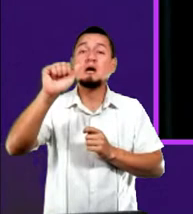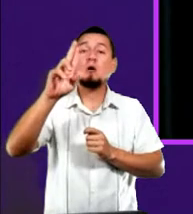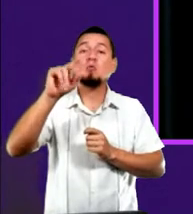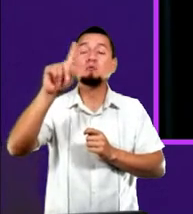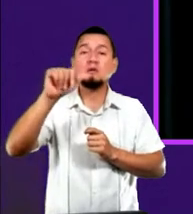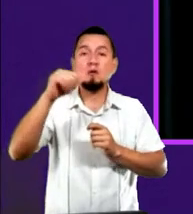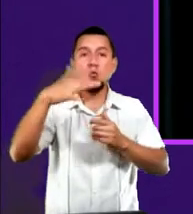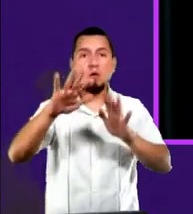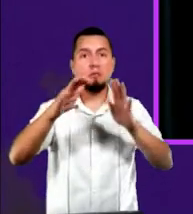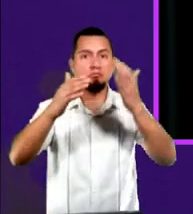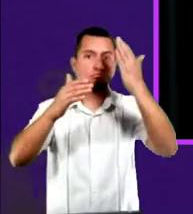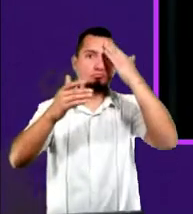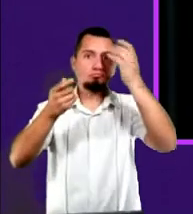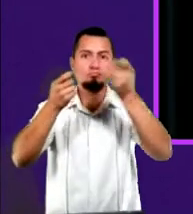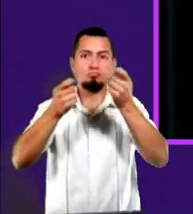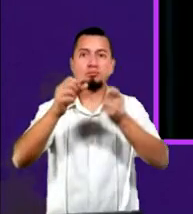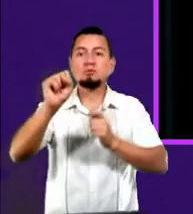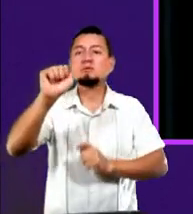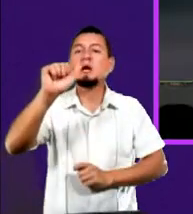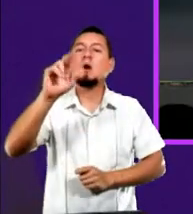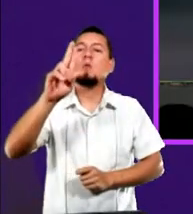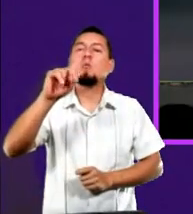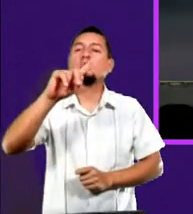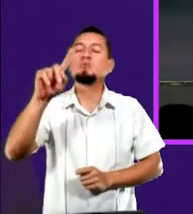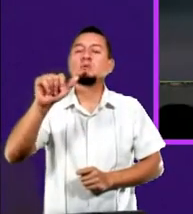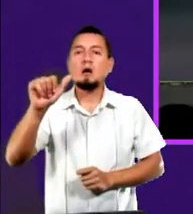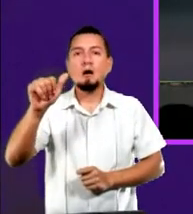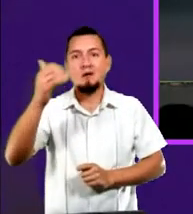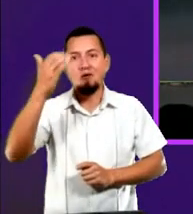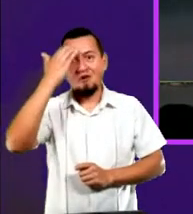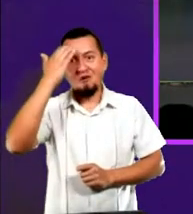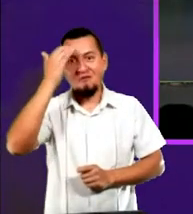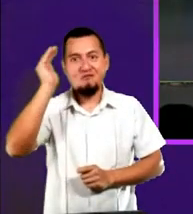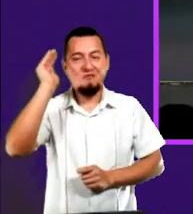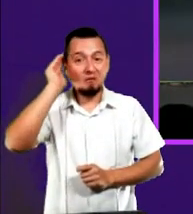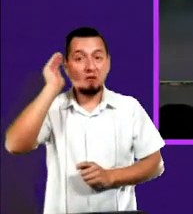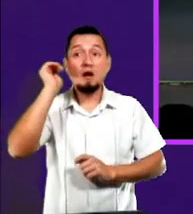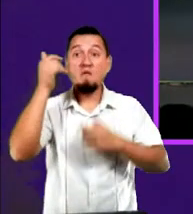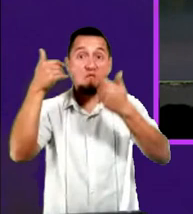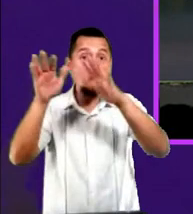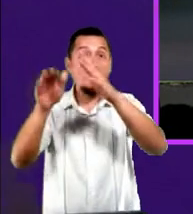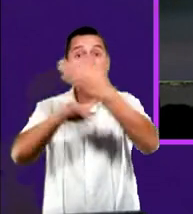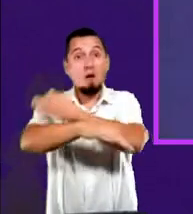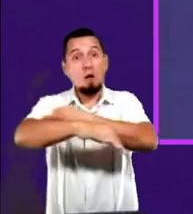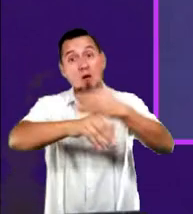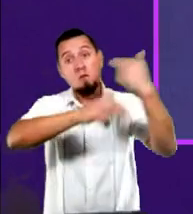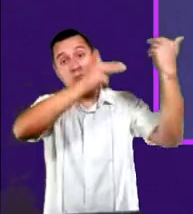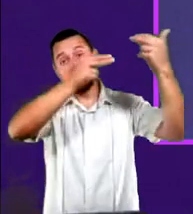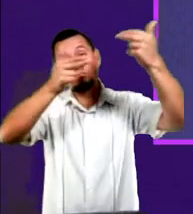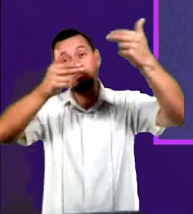fíjense ustedes, el año pasado en Jalisco se produjeron